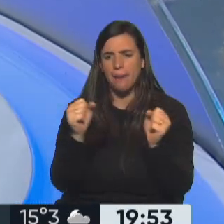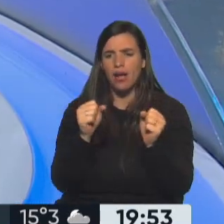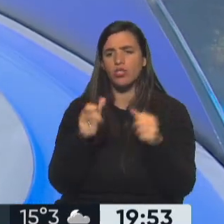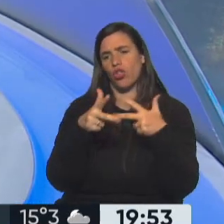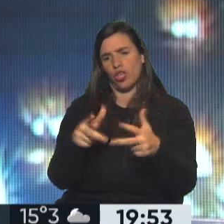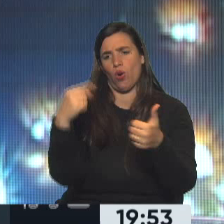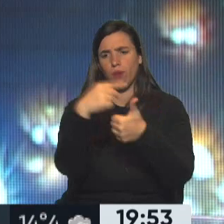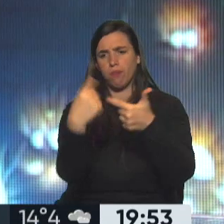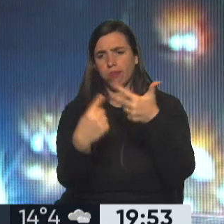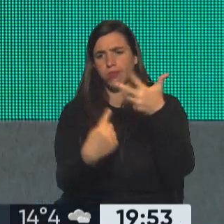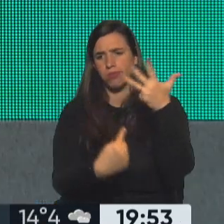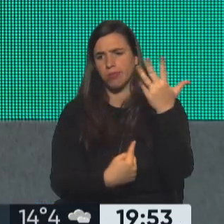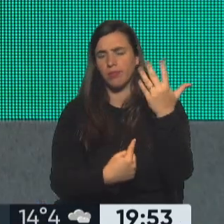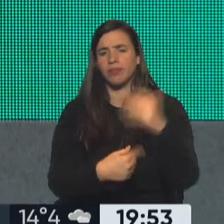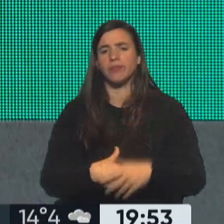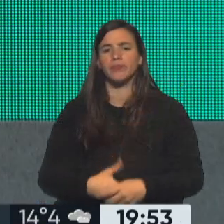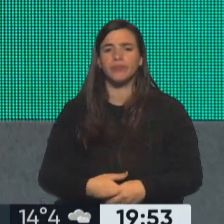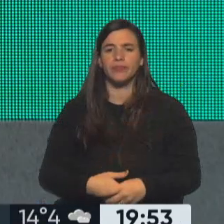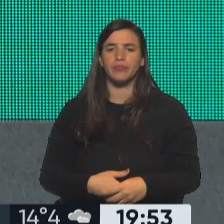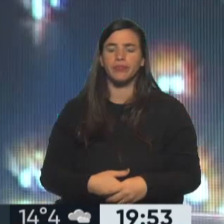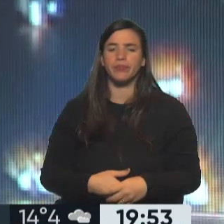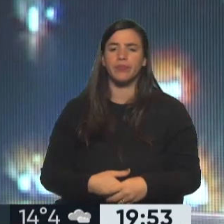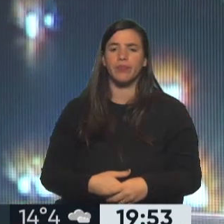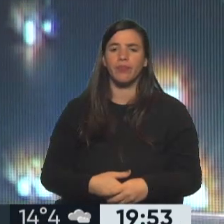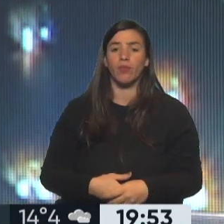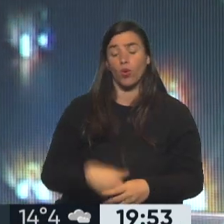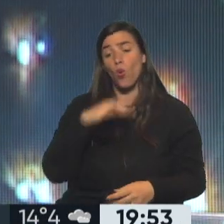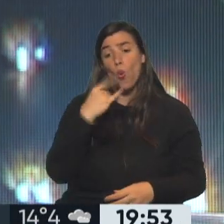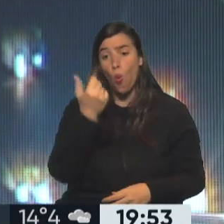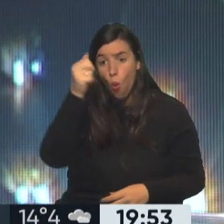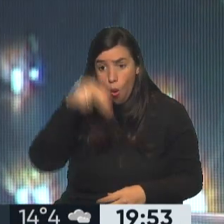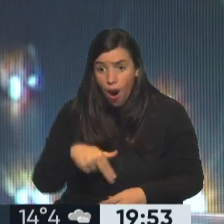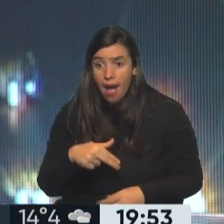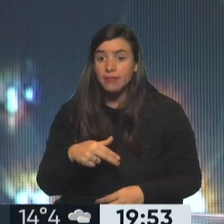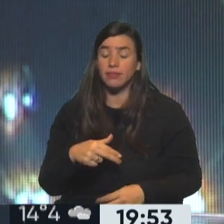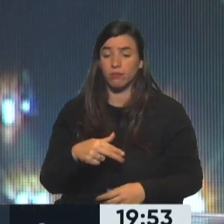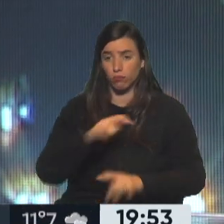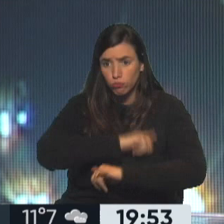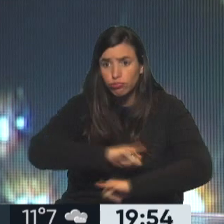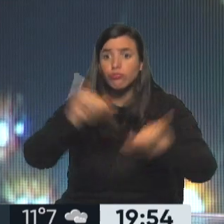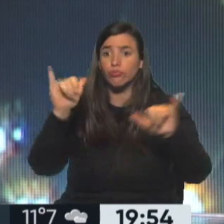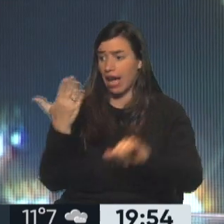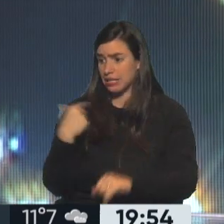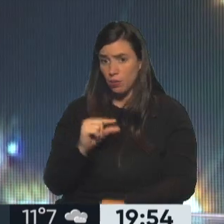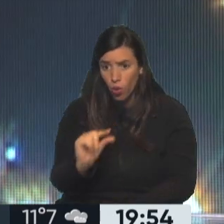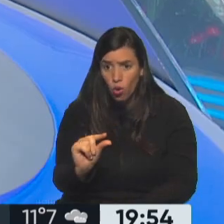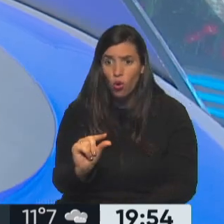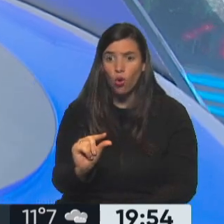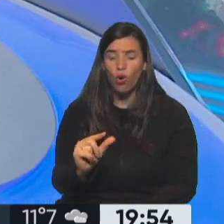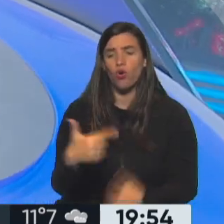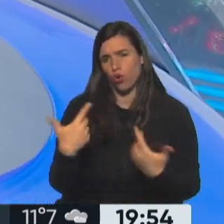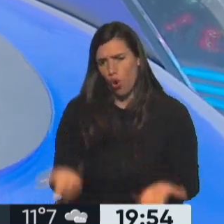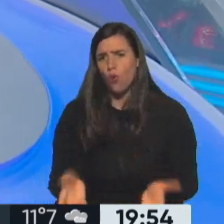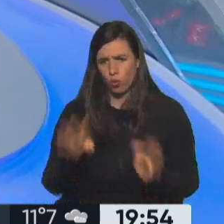ahí? ¿En dónde? En algo de lo que estás imaginando. Sí, Juan hizo un lanzamiento hace poco y obviamente que tiene un